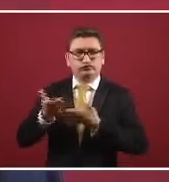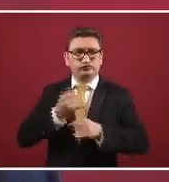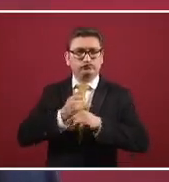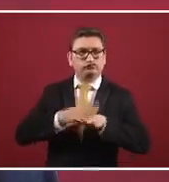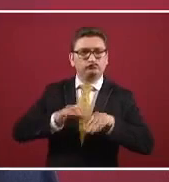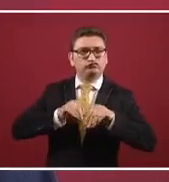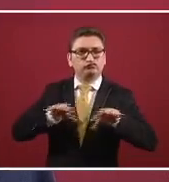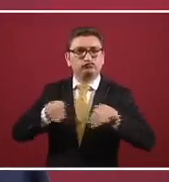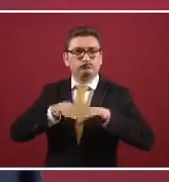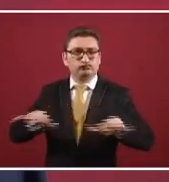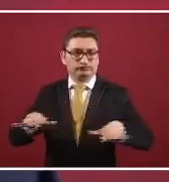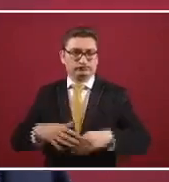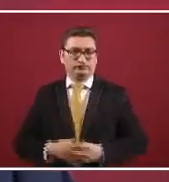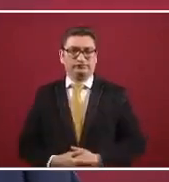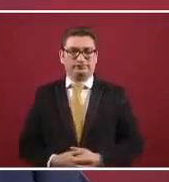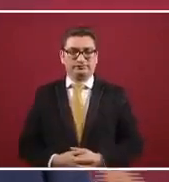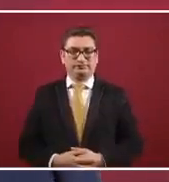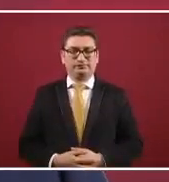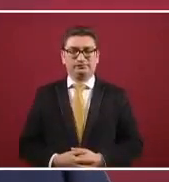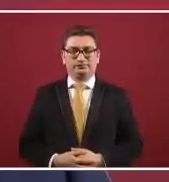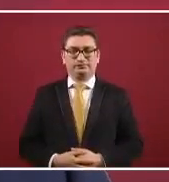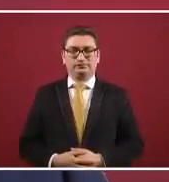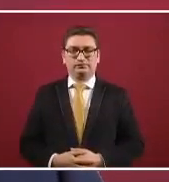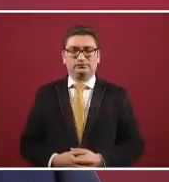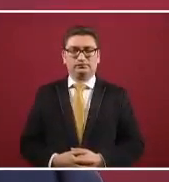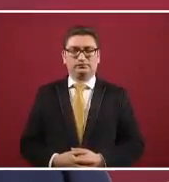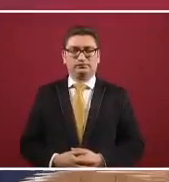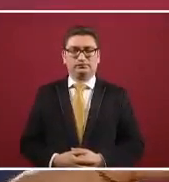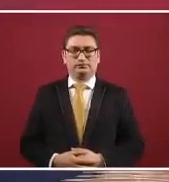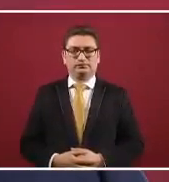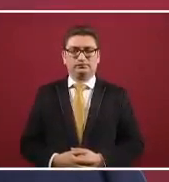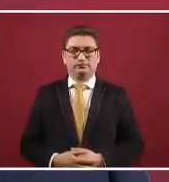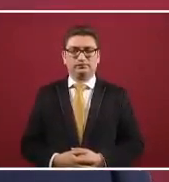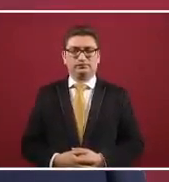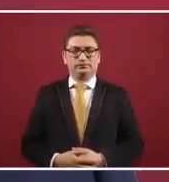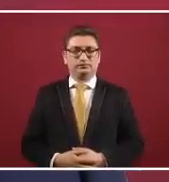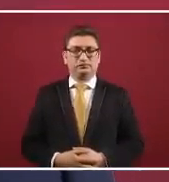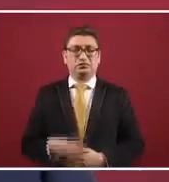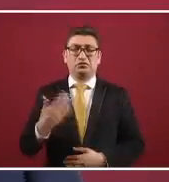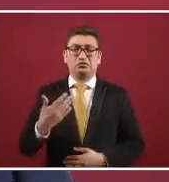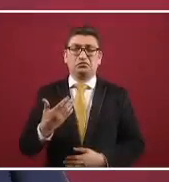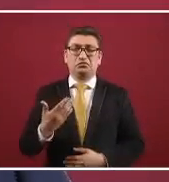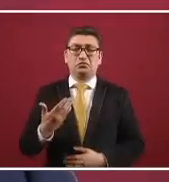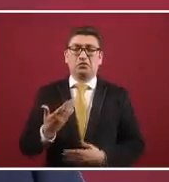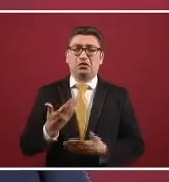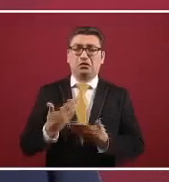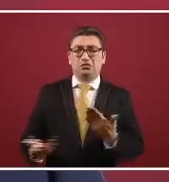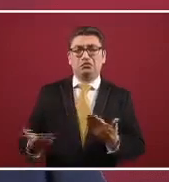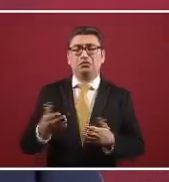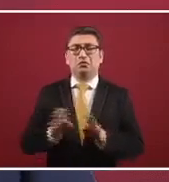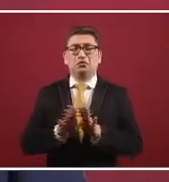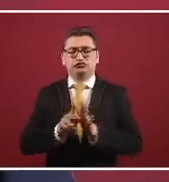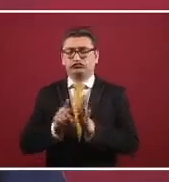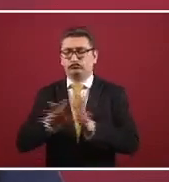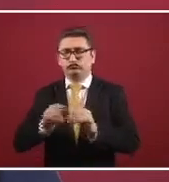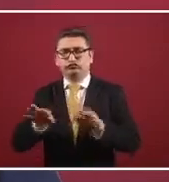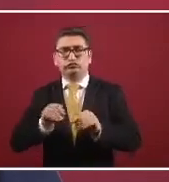que los programas, vamos a decir, formales de medios.